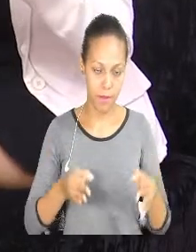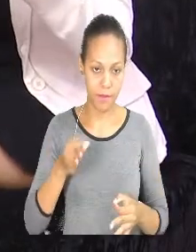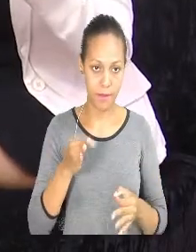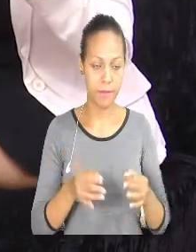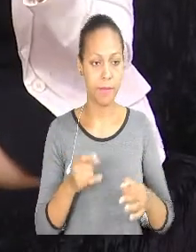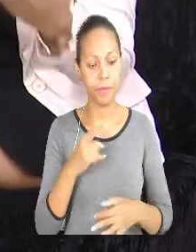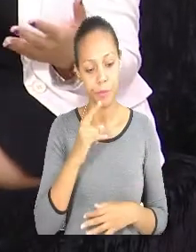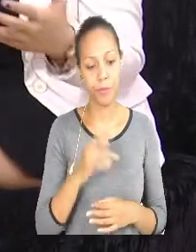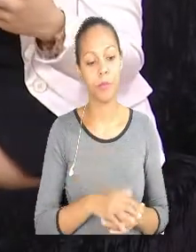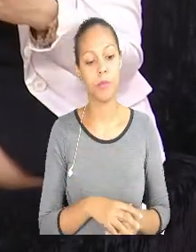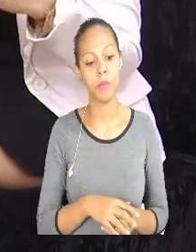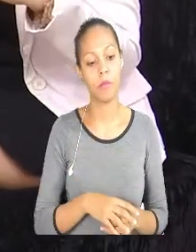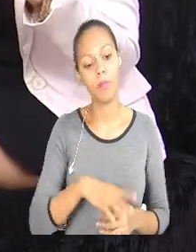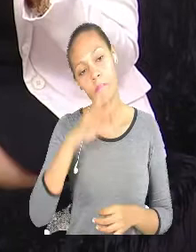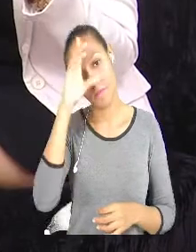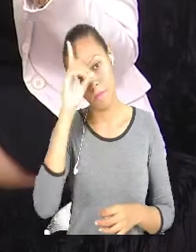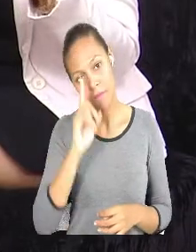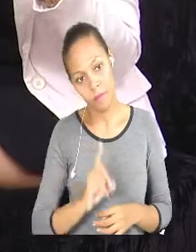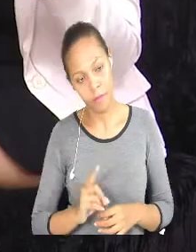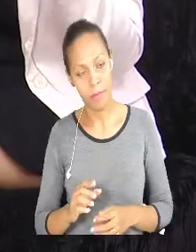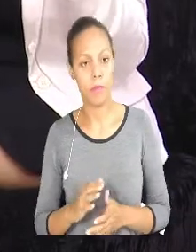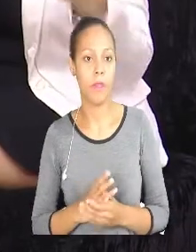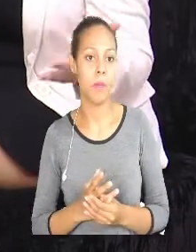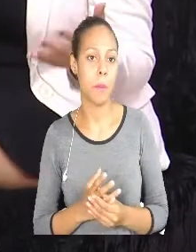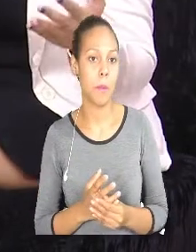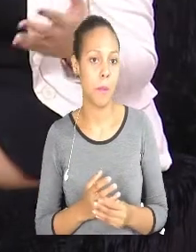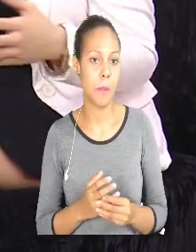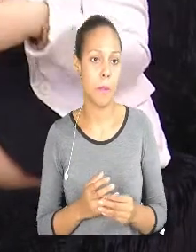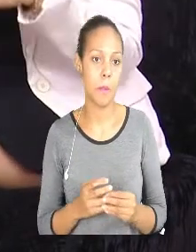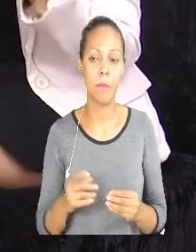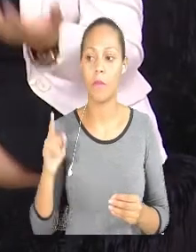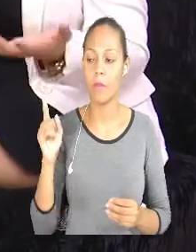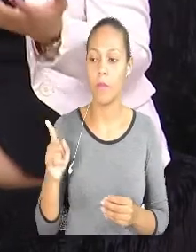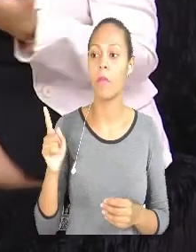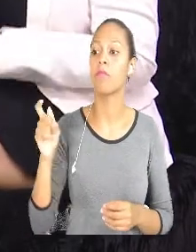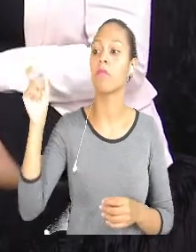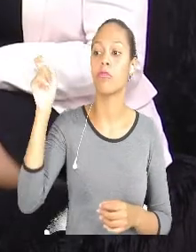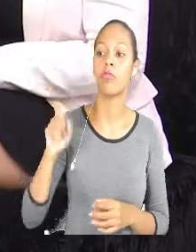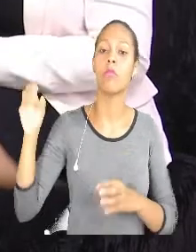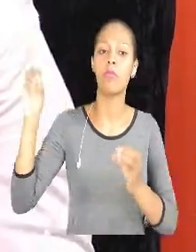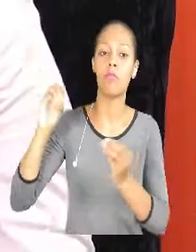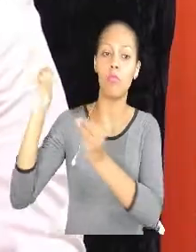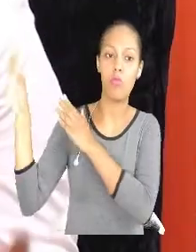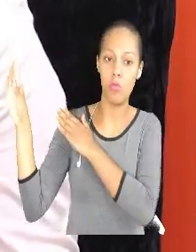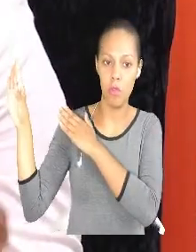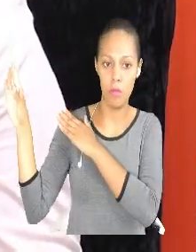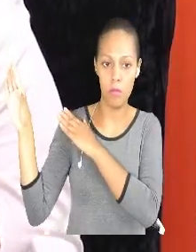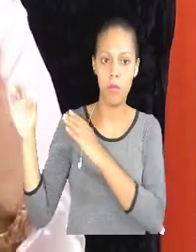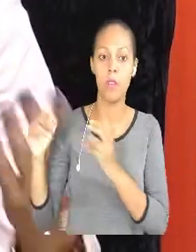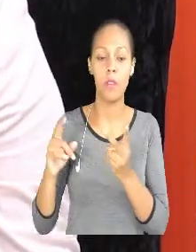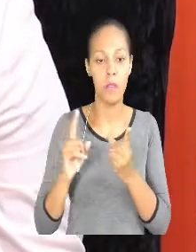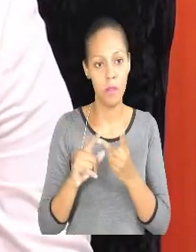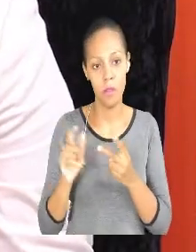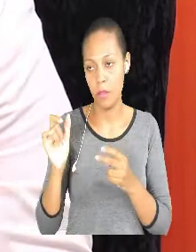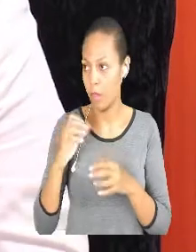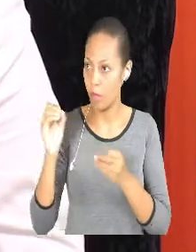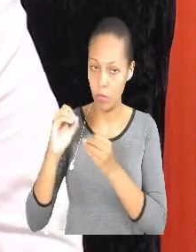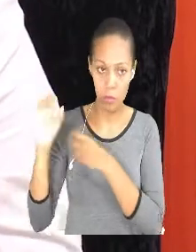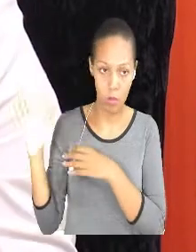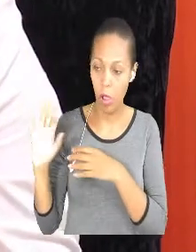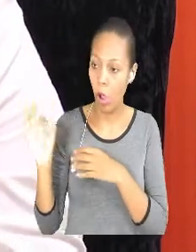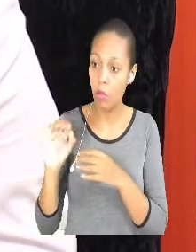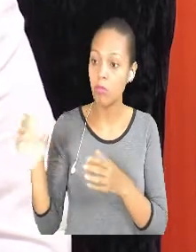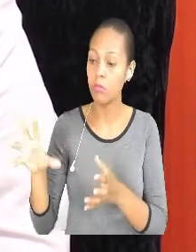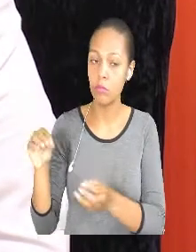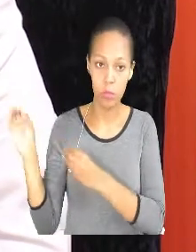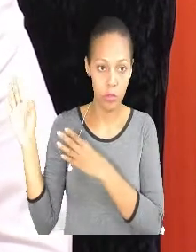digamos, decida en el momento en que se va a desalojar esa persona. Mediante una sentencia sale la persona, le hacen el desalojo y